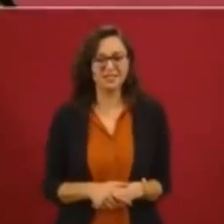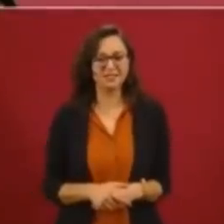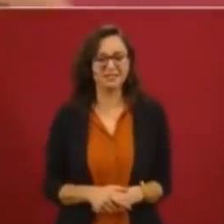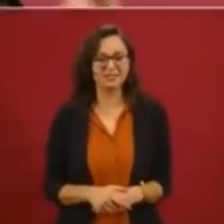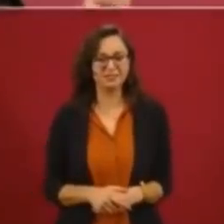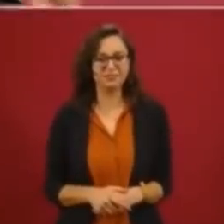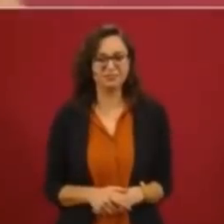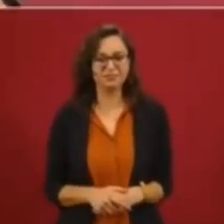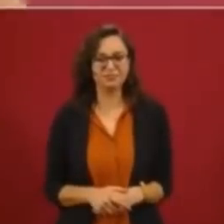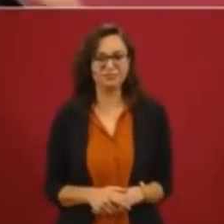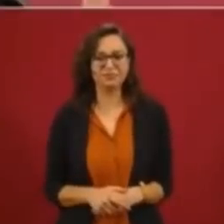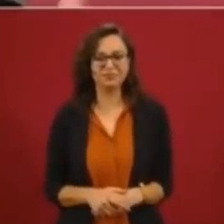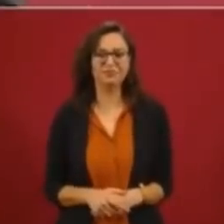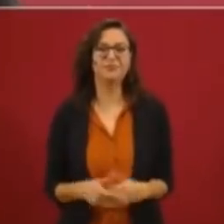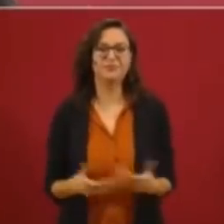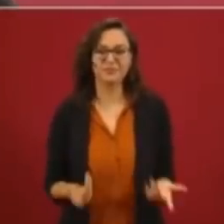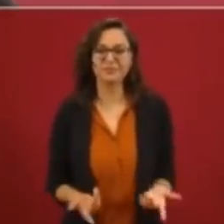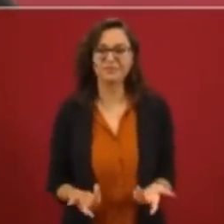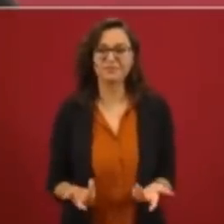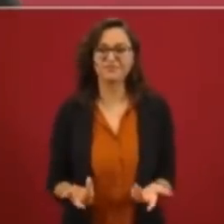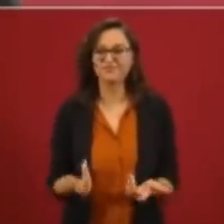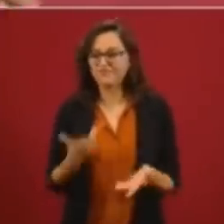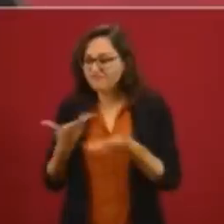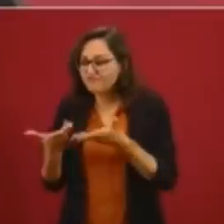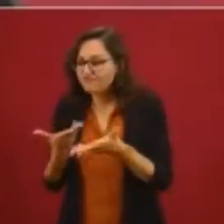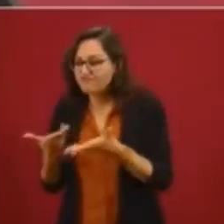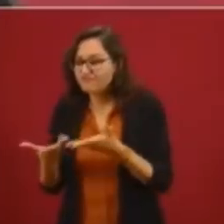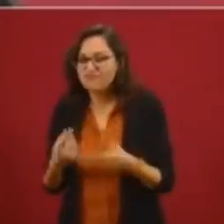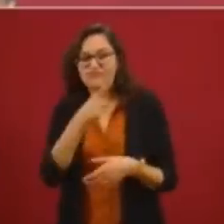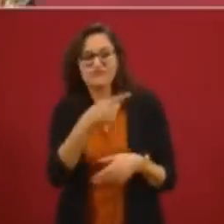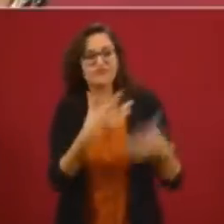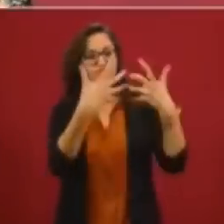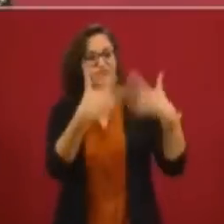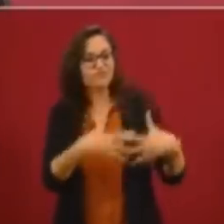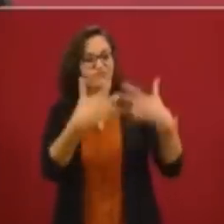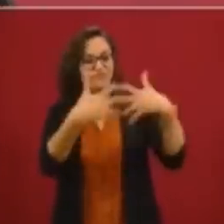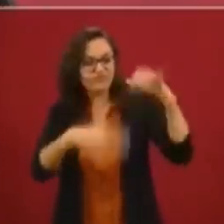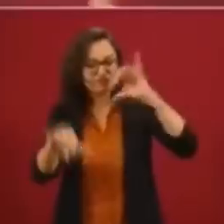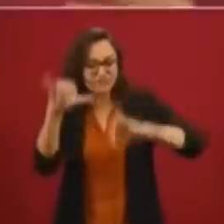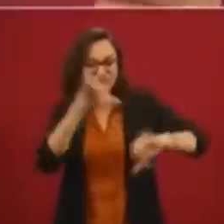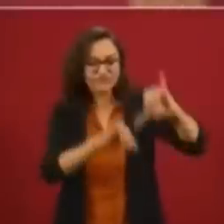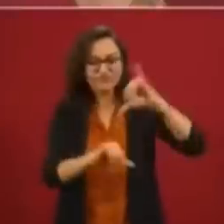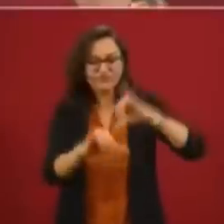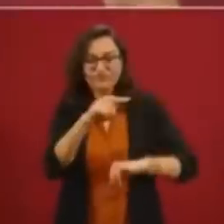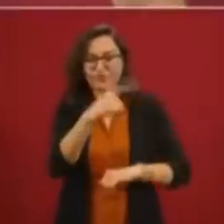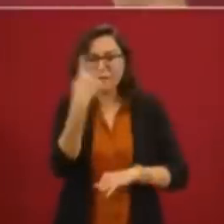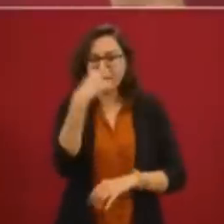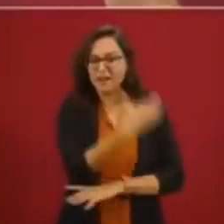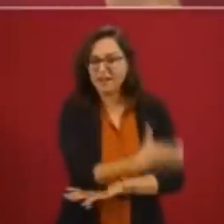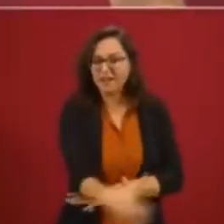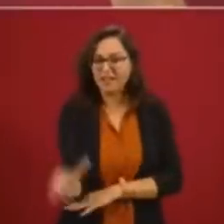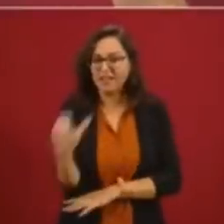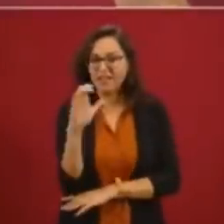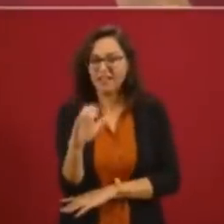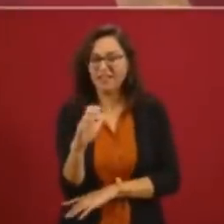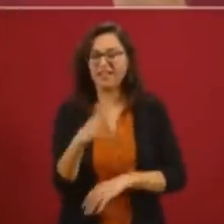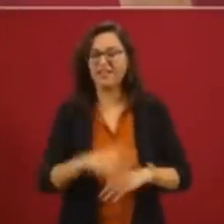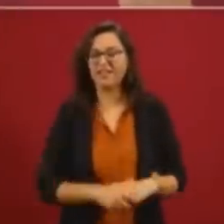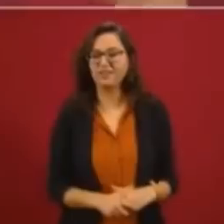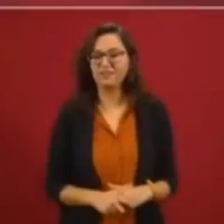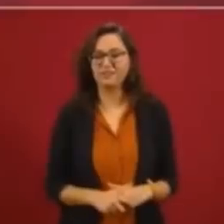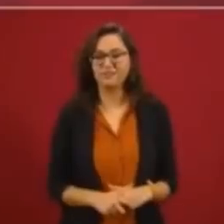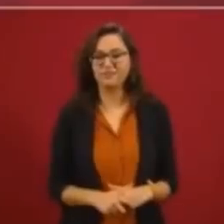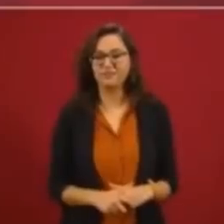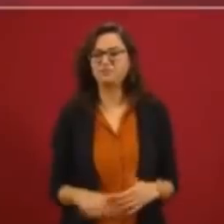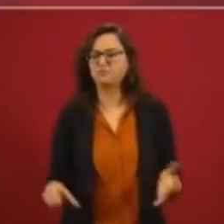lo de la planta de fertilizante, comprar la planta de fertilizante, que llevaba 15 años